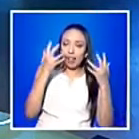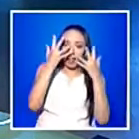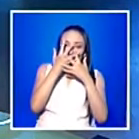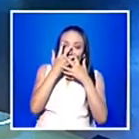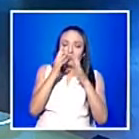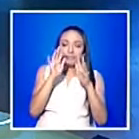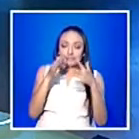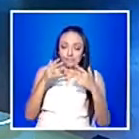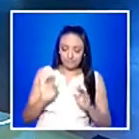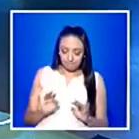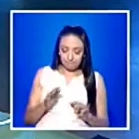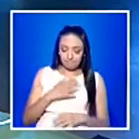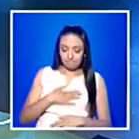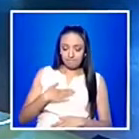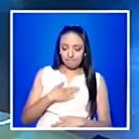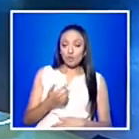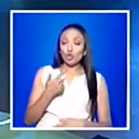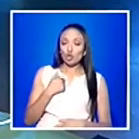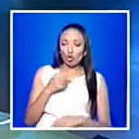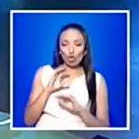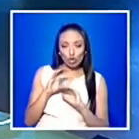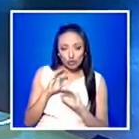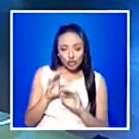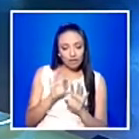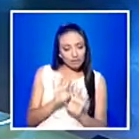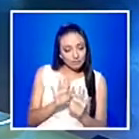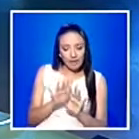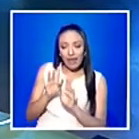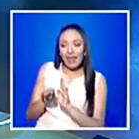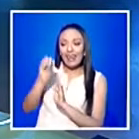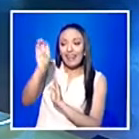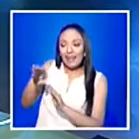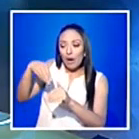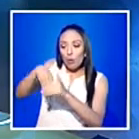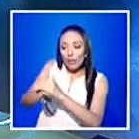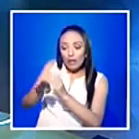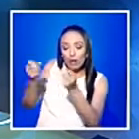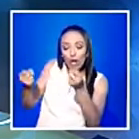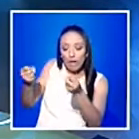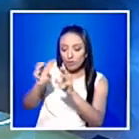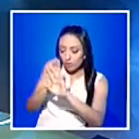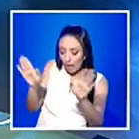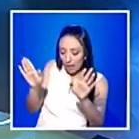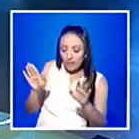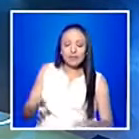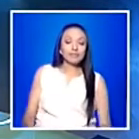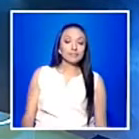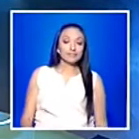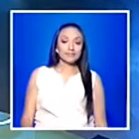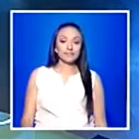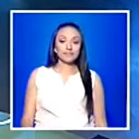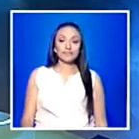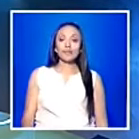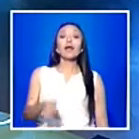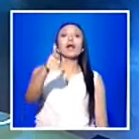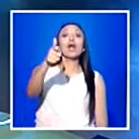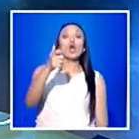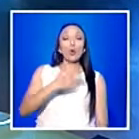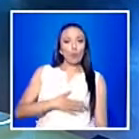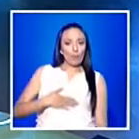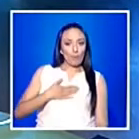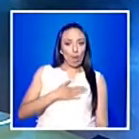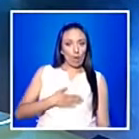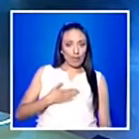por favor, sano consejo, mejor no saque el carro cuando le toque el pico y placa y no se arriesgue. Bueno, buen provecho también a las personas